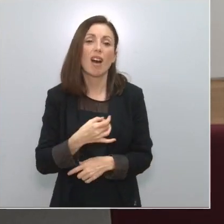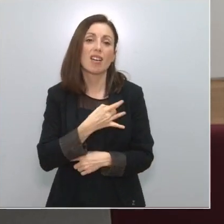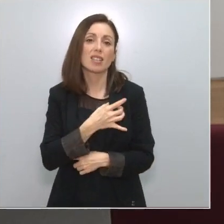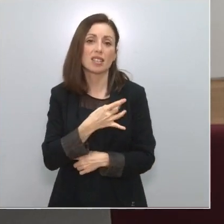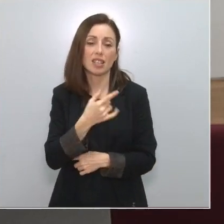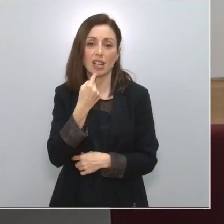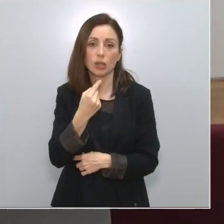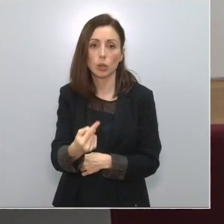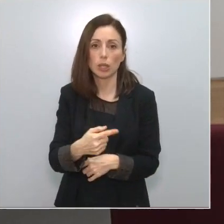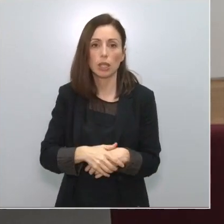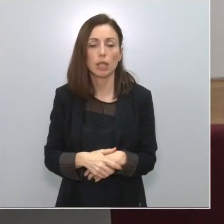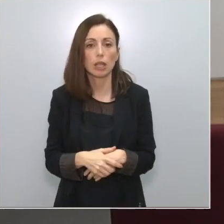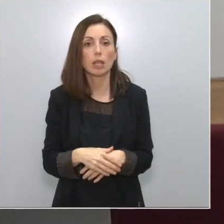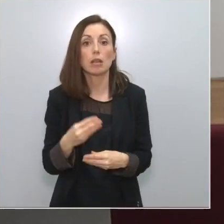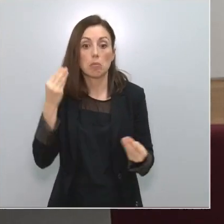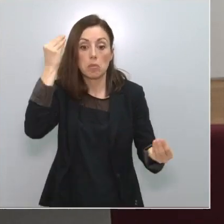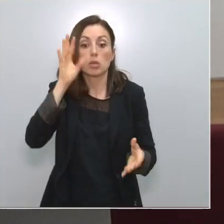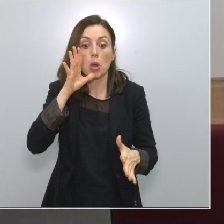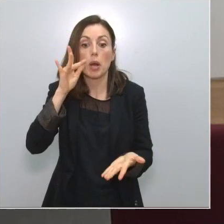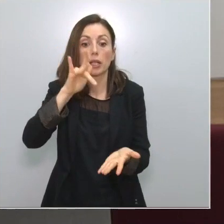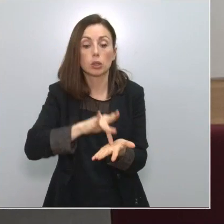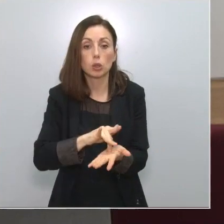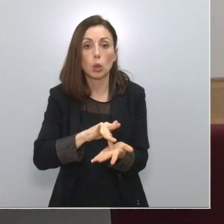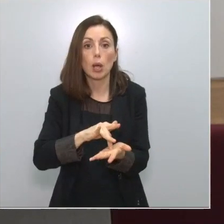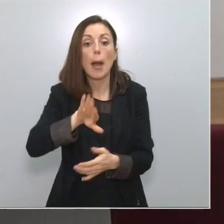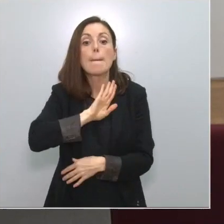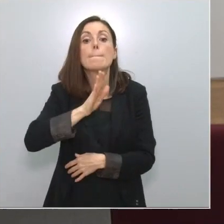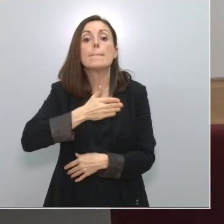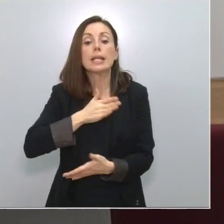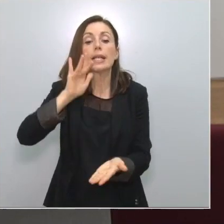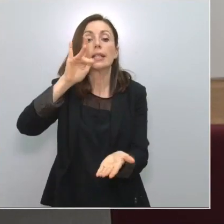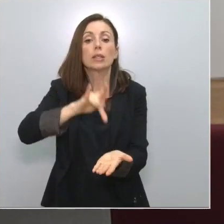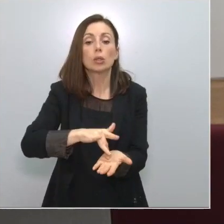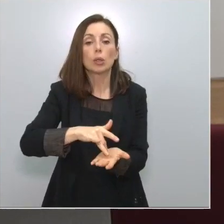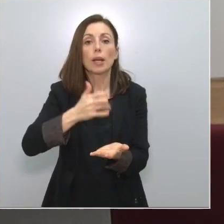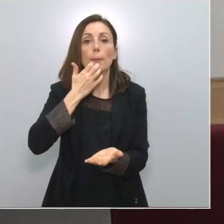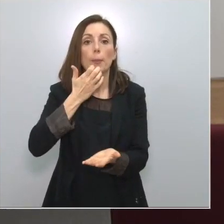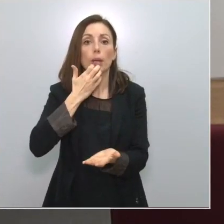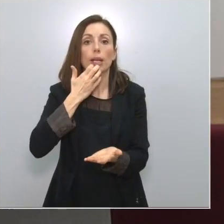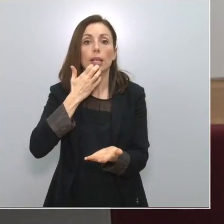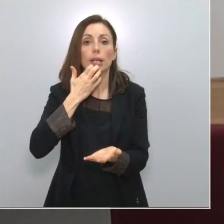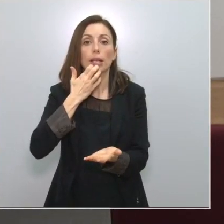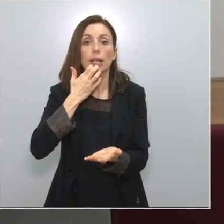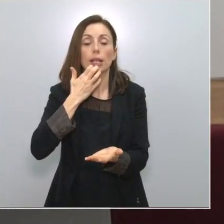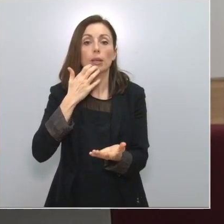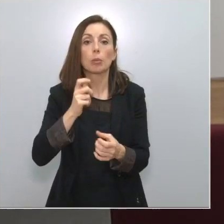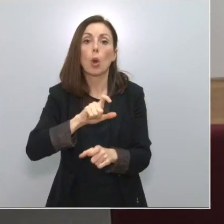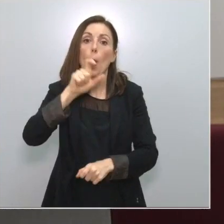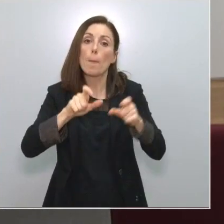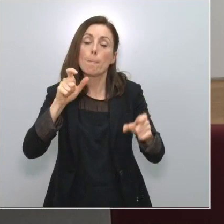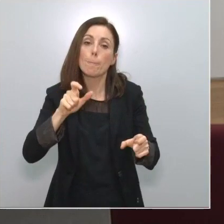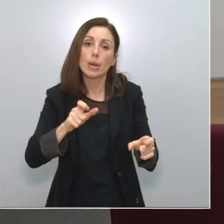creo que es procedente en la previa de la jornada de mañana, cuando en principio va a volver algo más